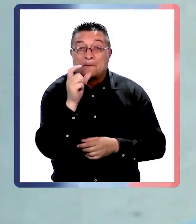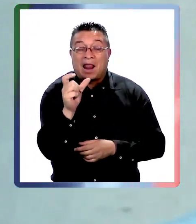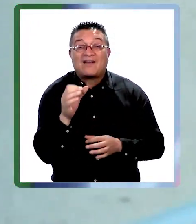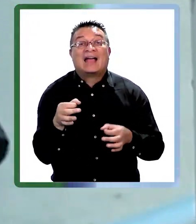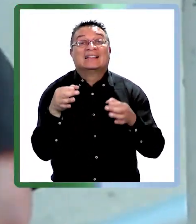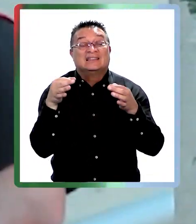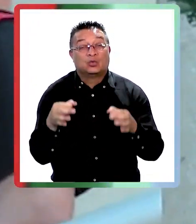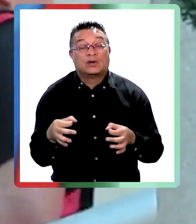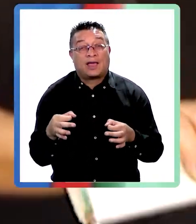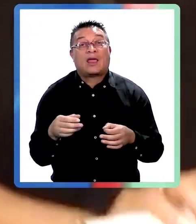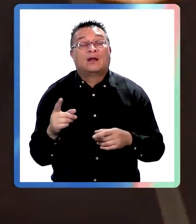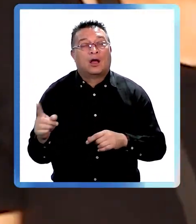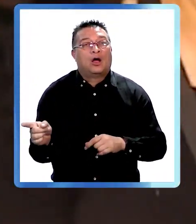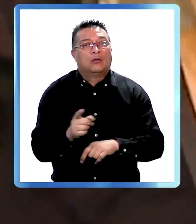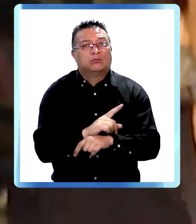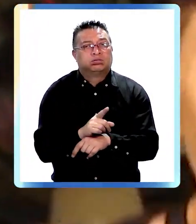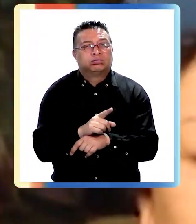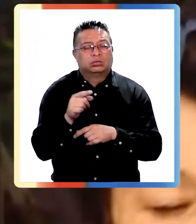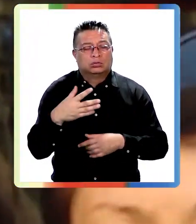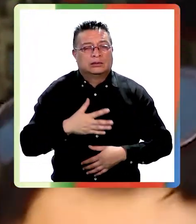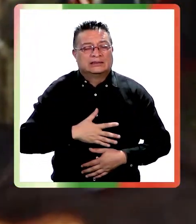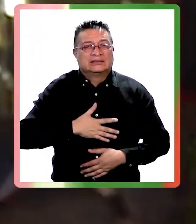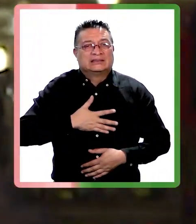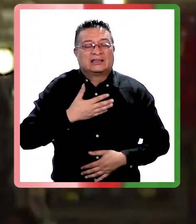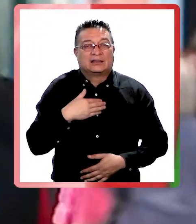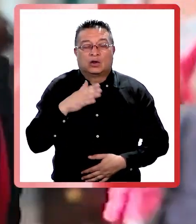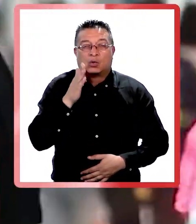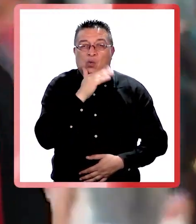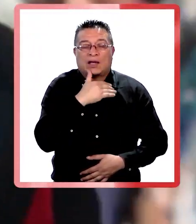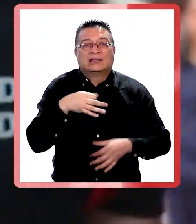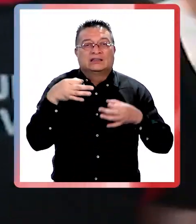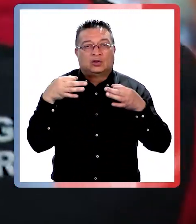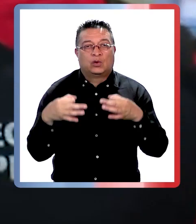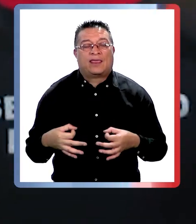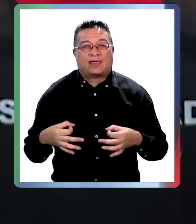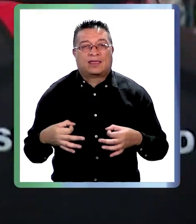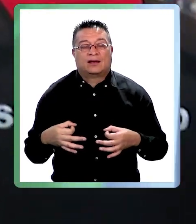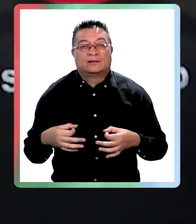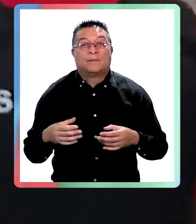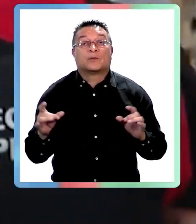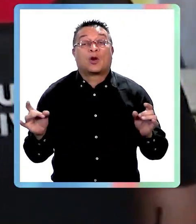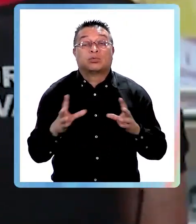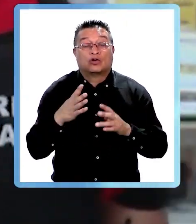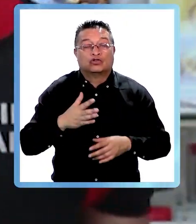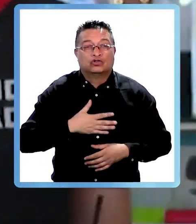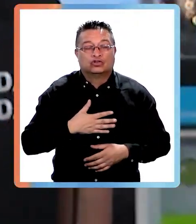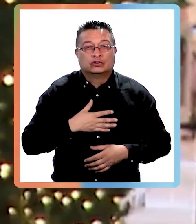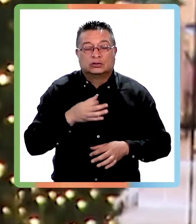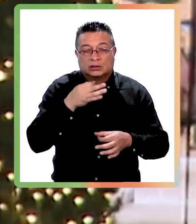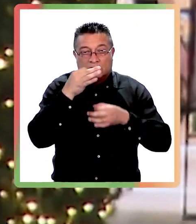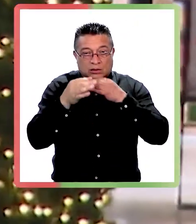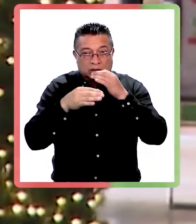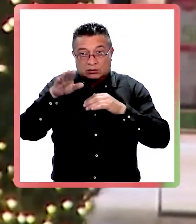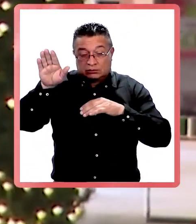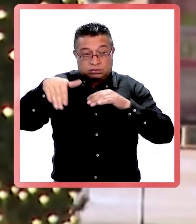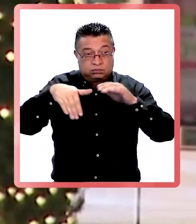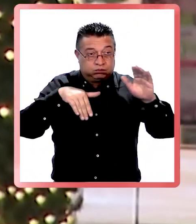de seguridad, inmediatamente genera la sensación de inseguridad, ¿no es cierto? Si yo tengo que